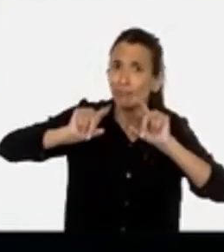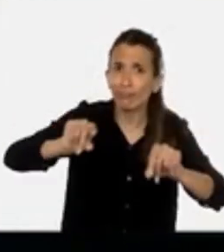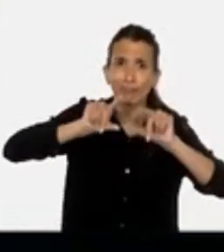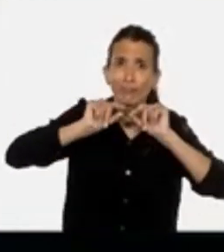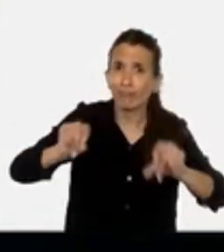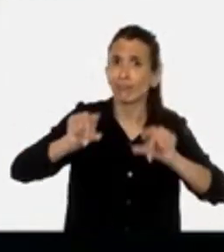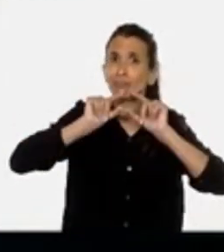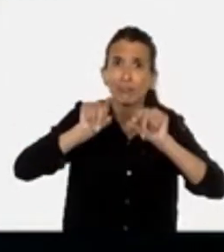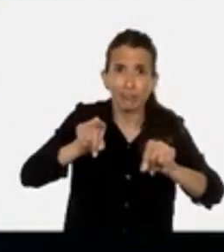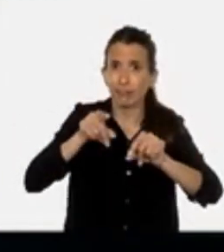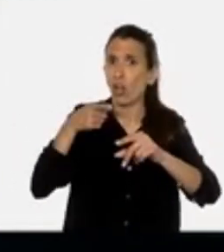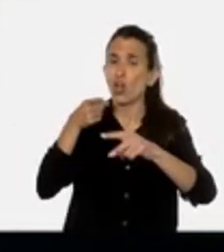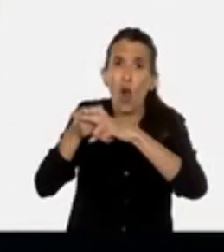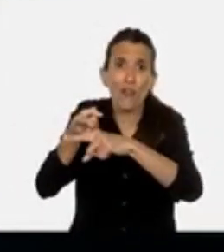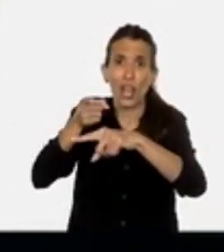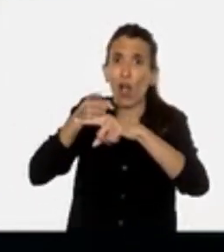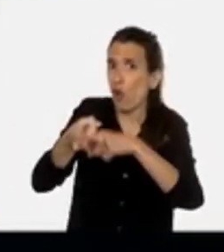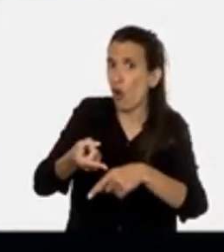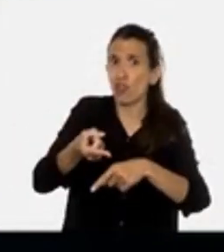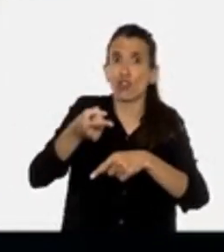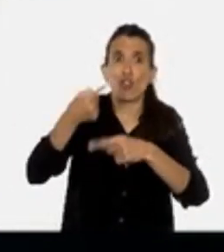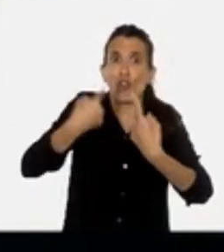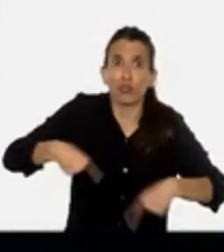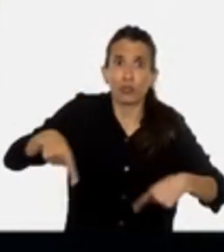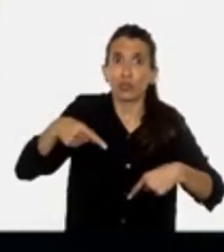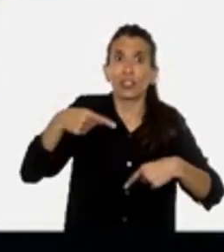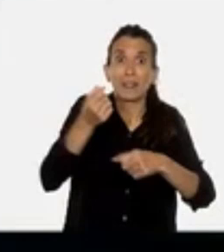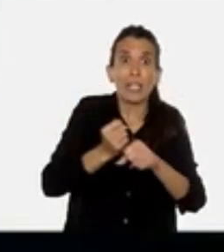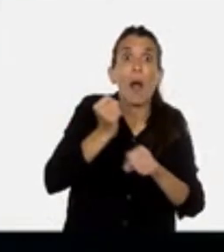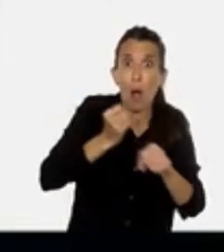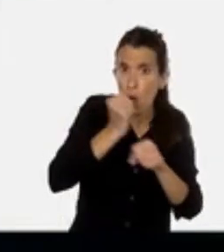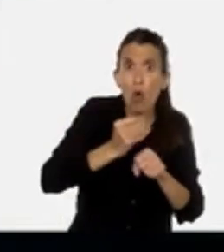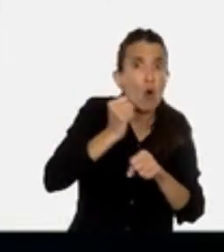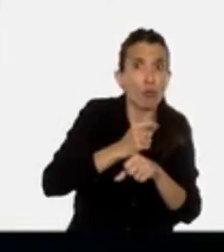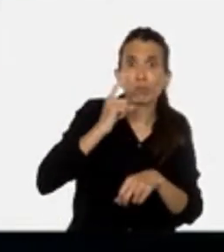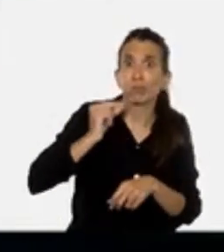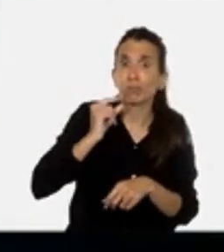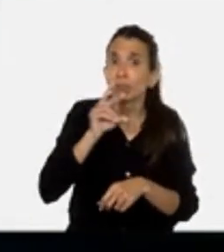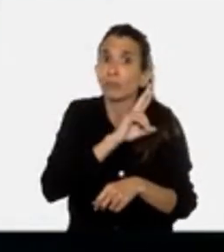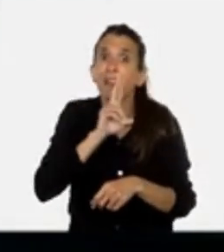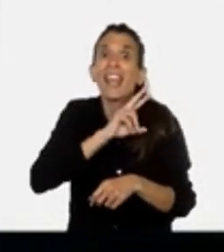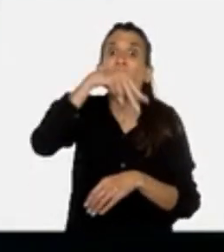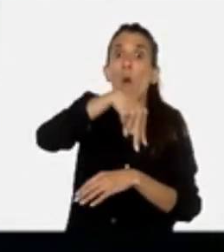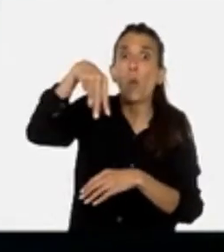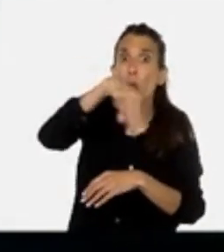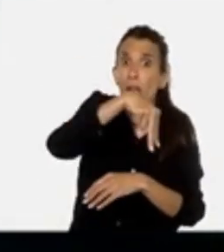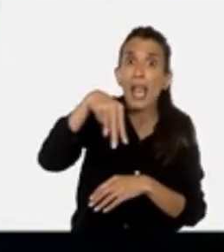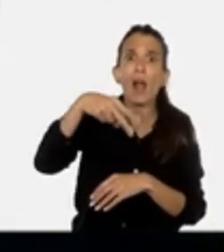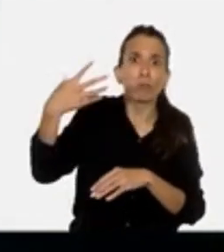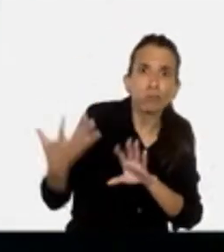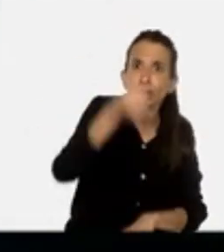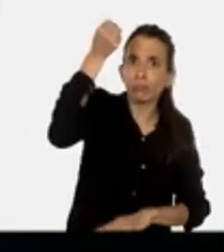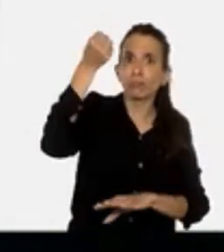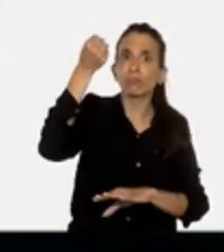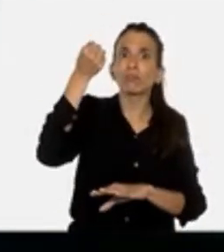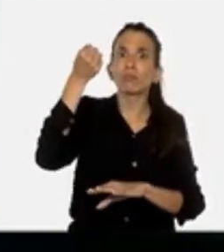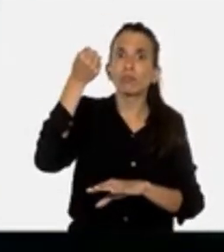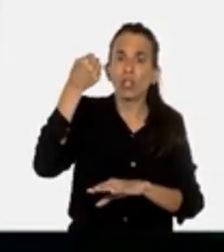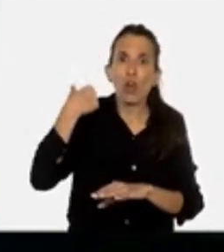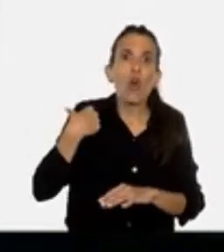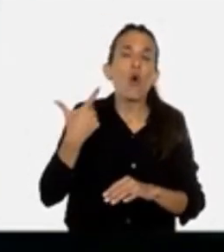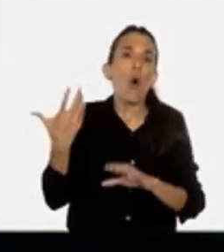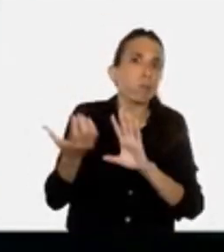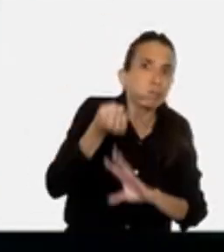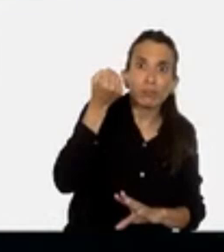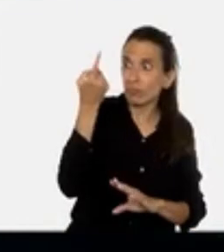rechazar estos ataques como fueron los elefantes las trabajadoras y los trabajadores de neuquén que consiguieron romper el techo salarial el